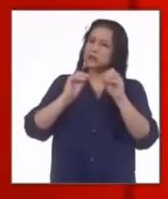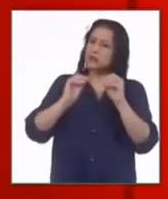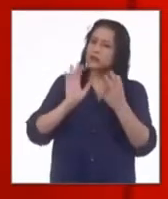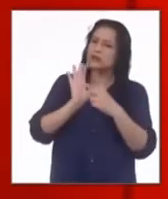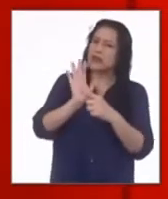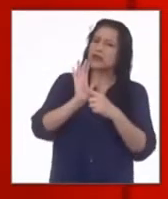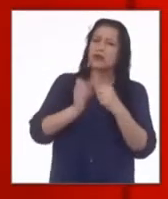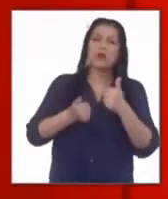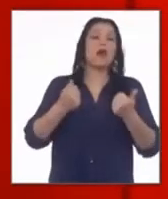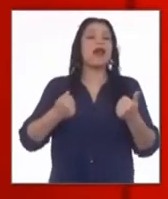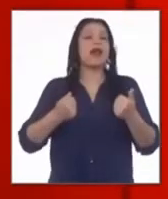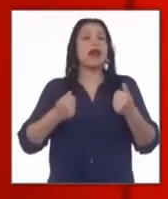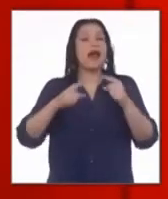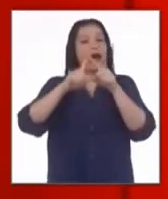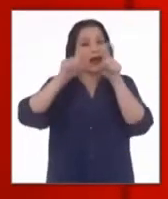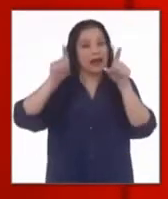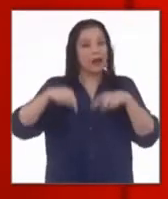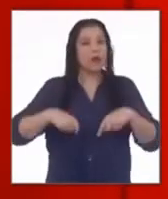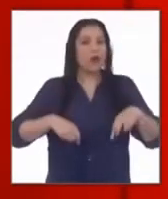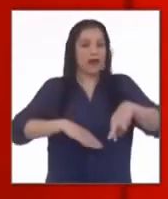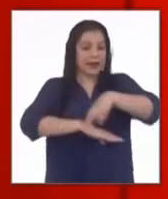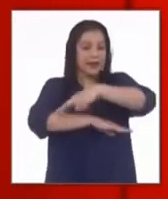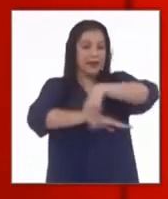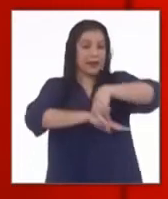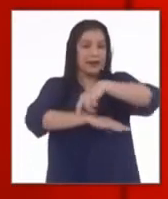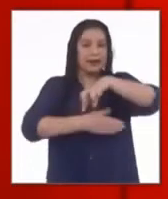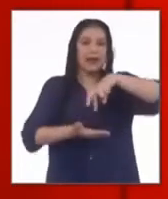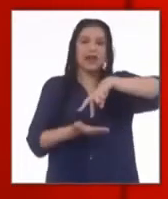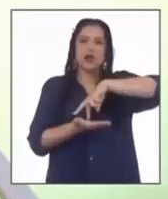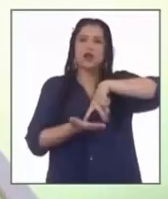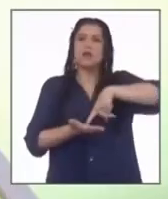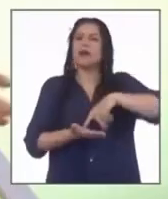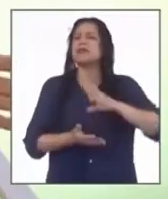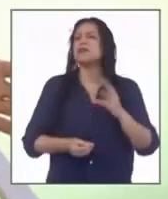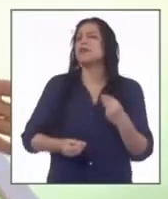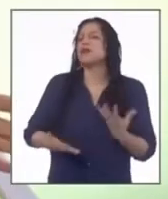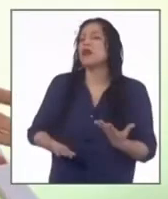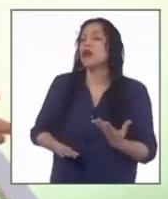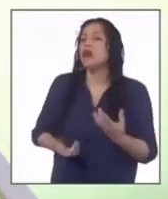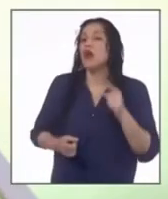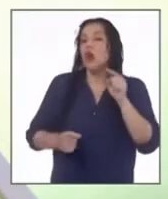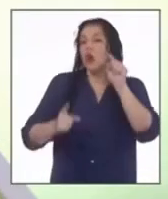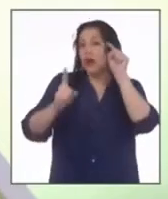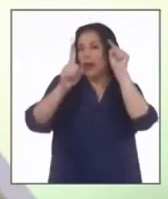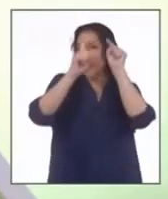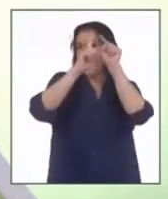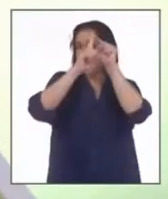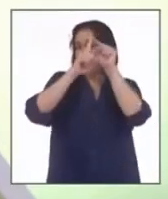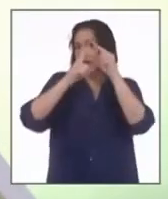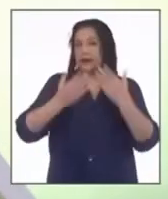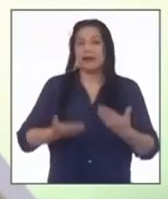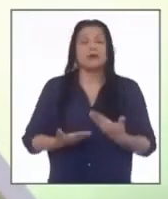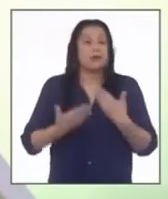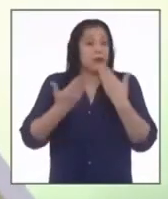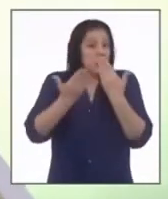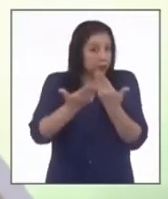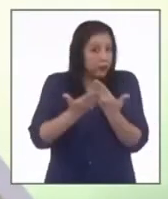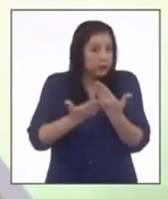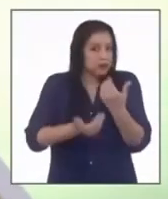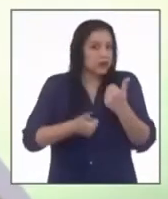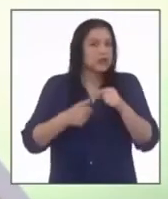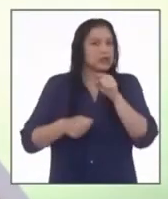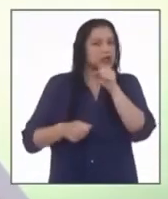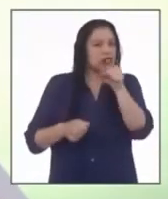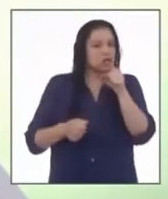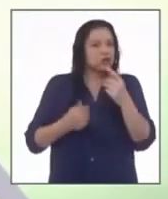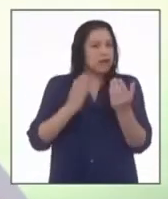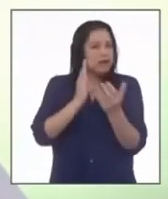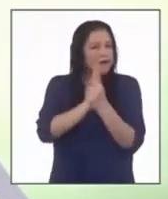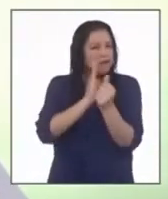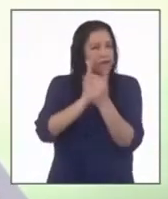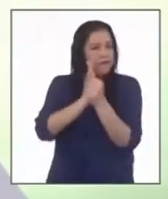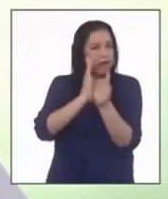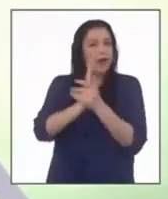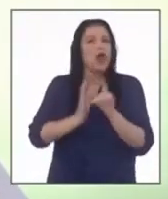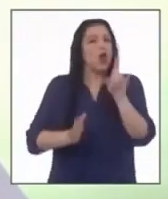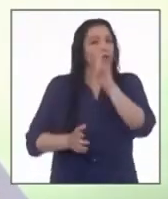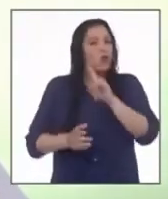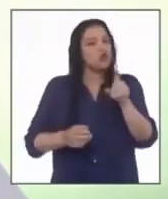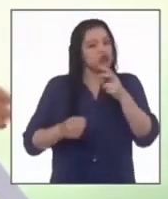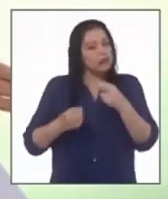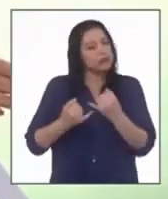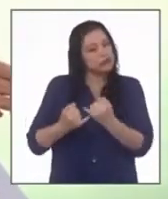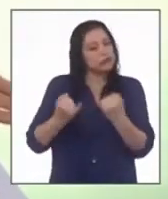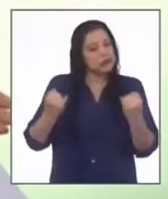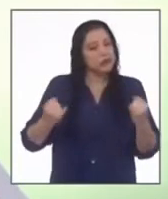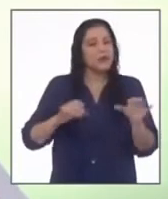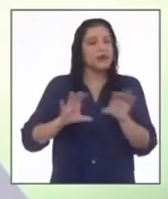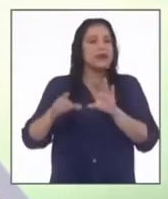a la escuadra, regla y compás. ¿Sabes por qué? Una de las metas que nos hemos propuesto es que seas más hábil manipulando estos